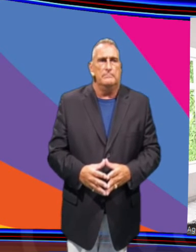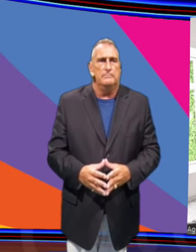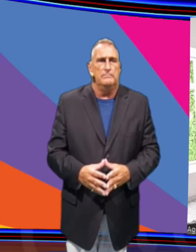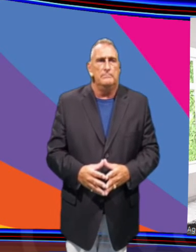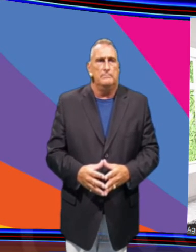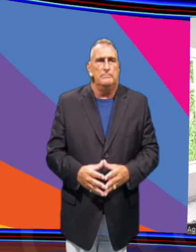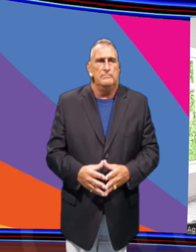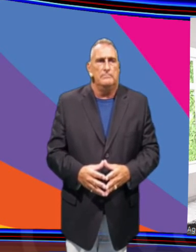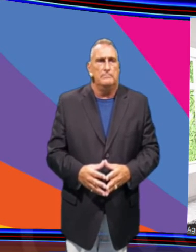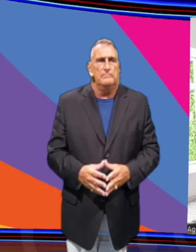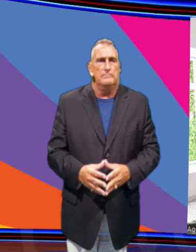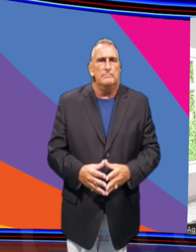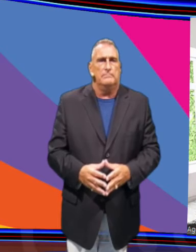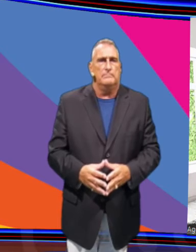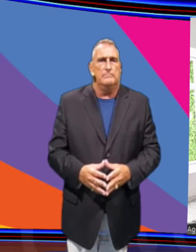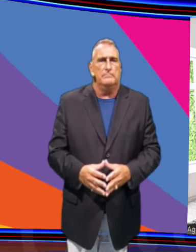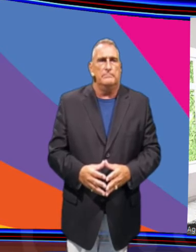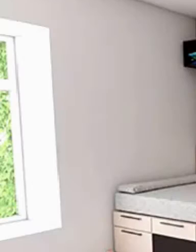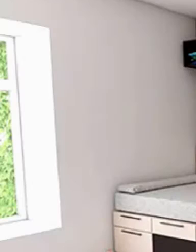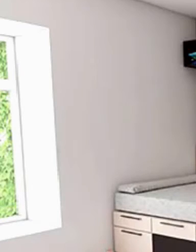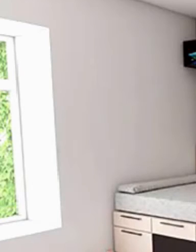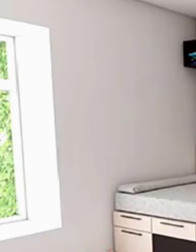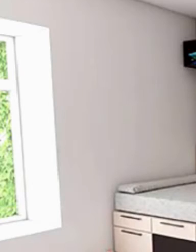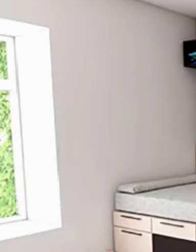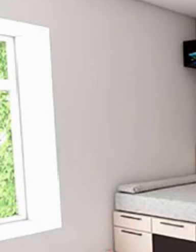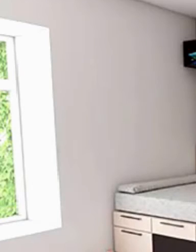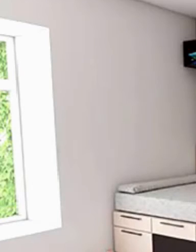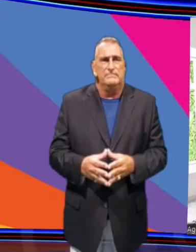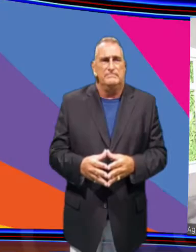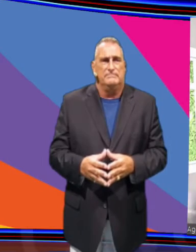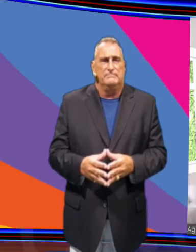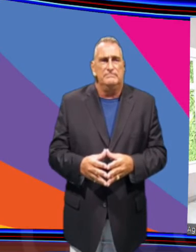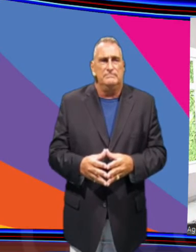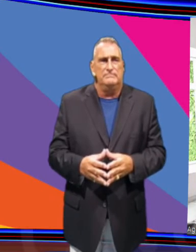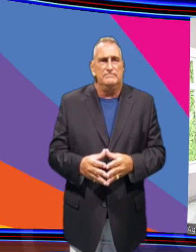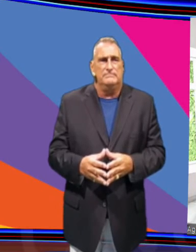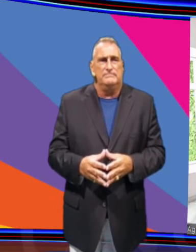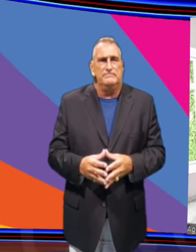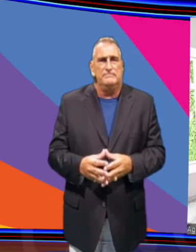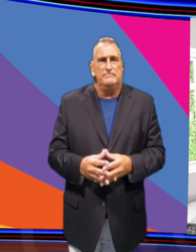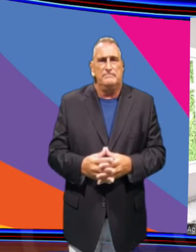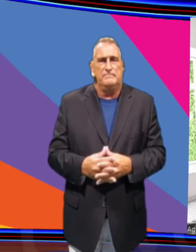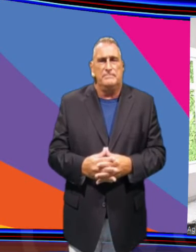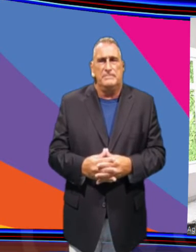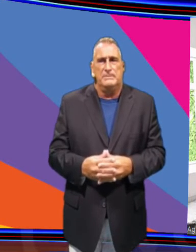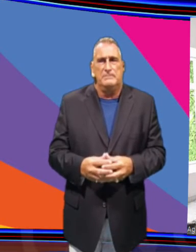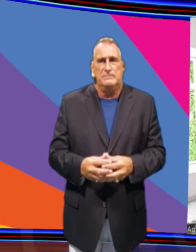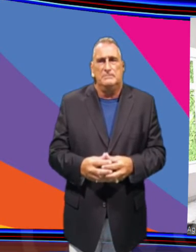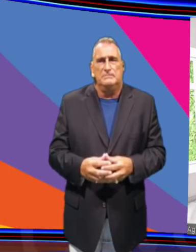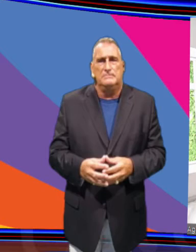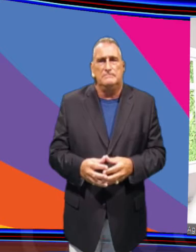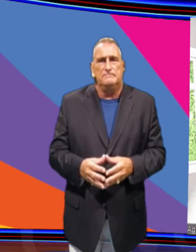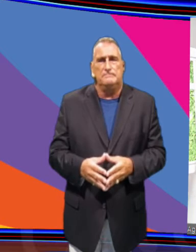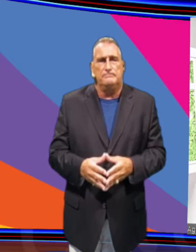total. Entonces dije, epa, me preocupo, me empiezo a preocupar. O sea, no es el raciocinio que